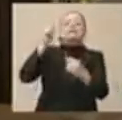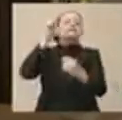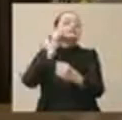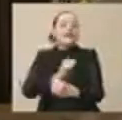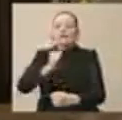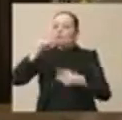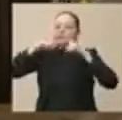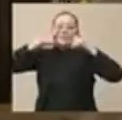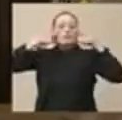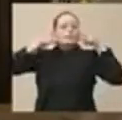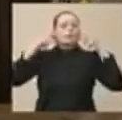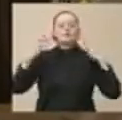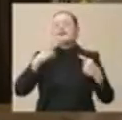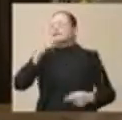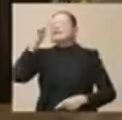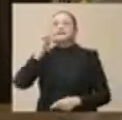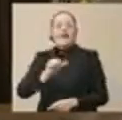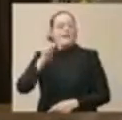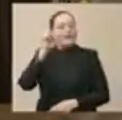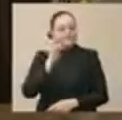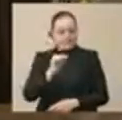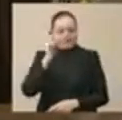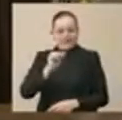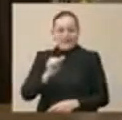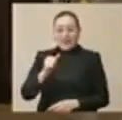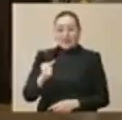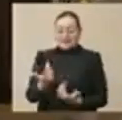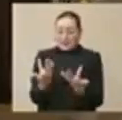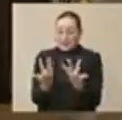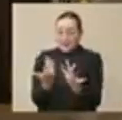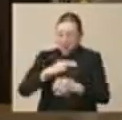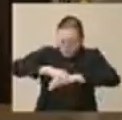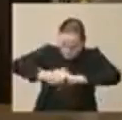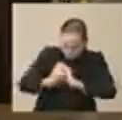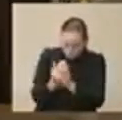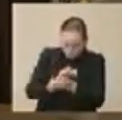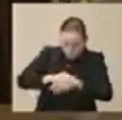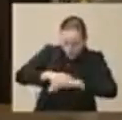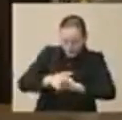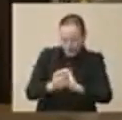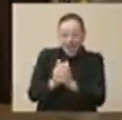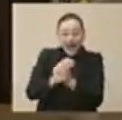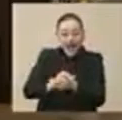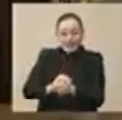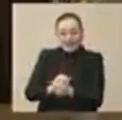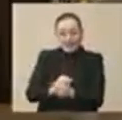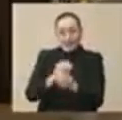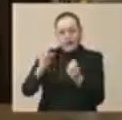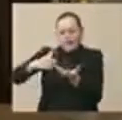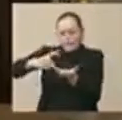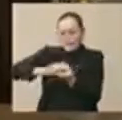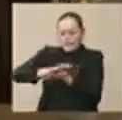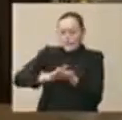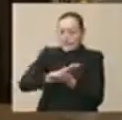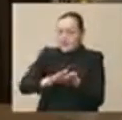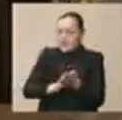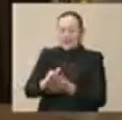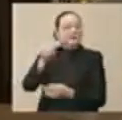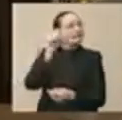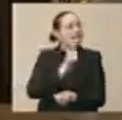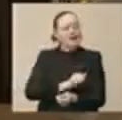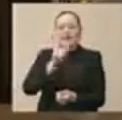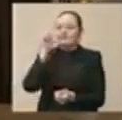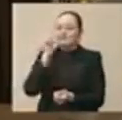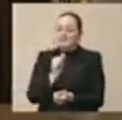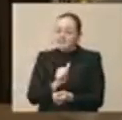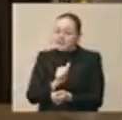usar siempre siempre cubrebocas lavar de manera constante en nuestras manos con agua y jabón o gel